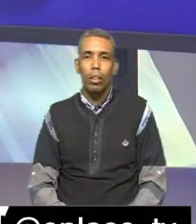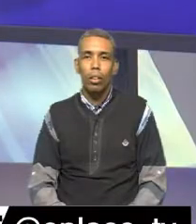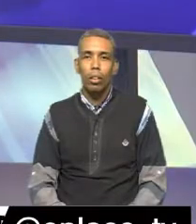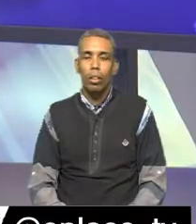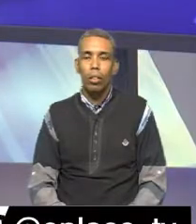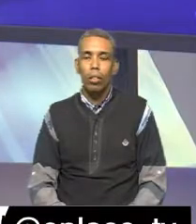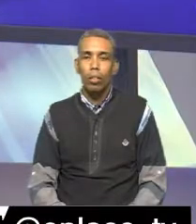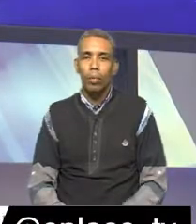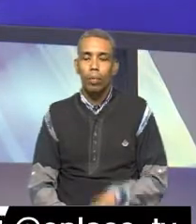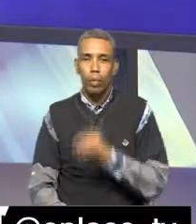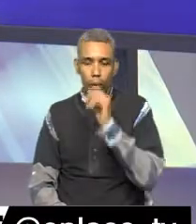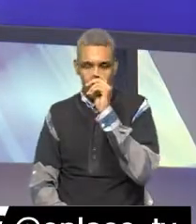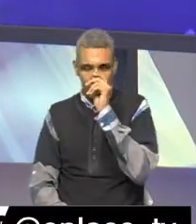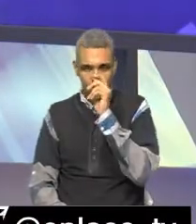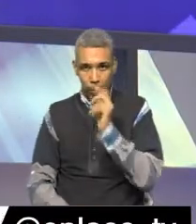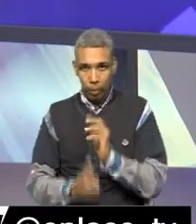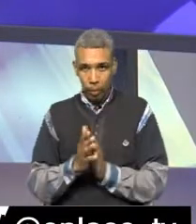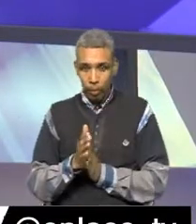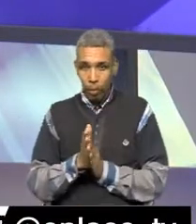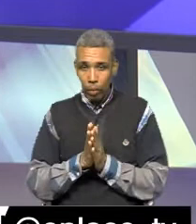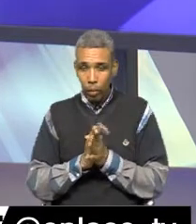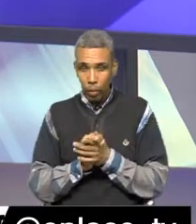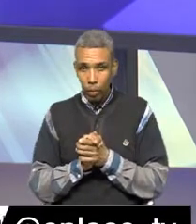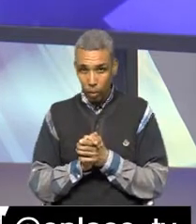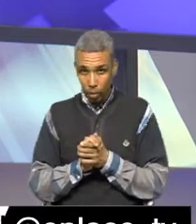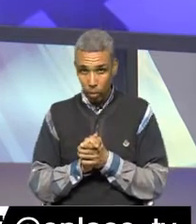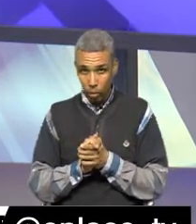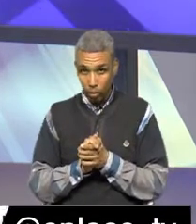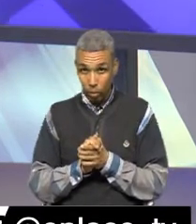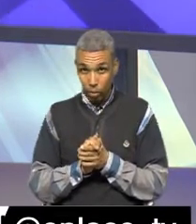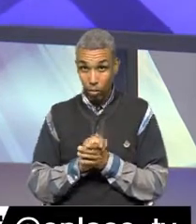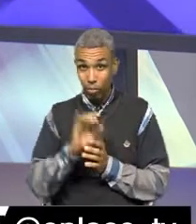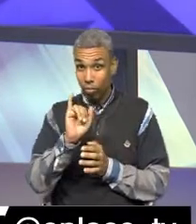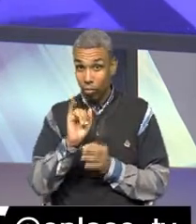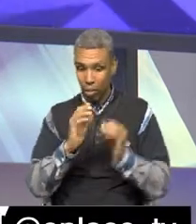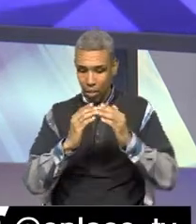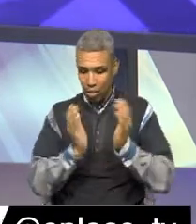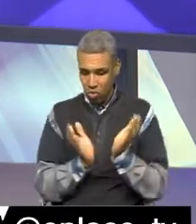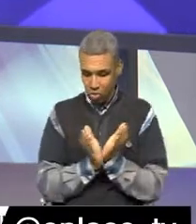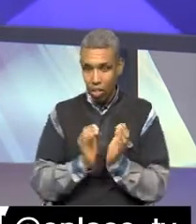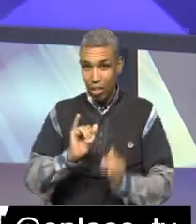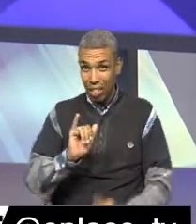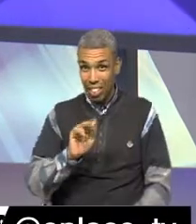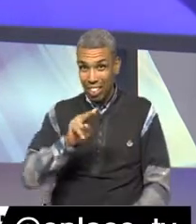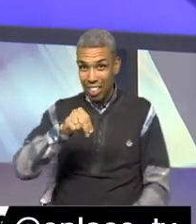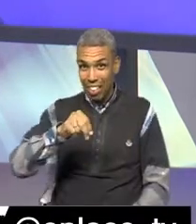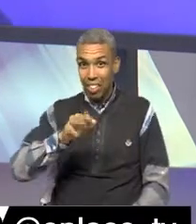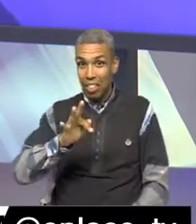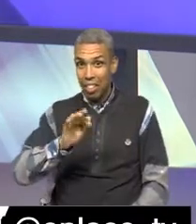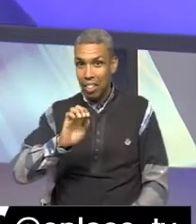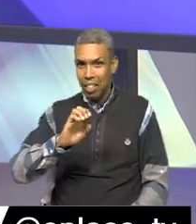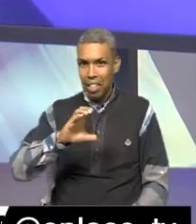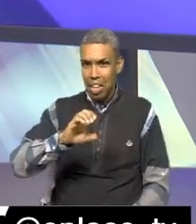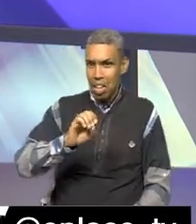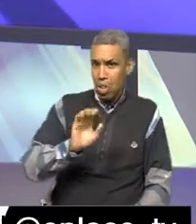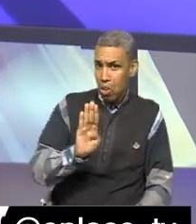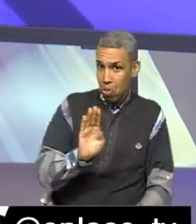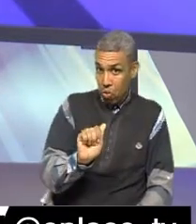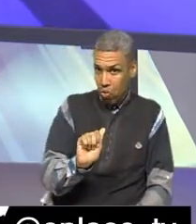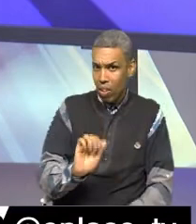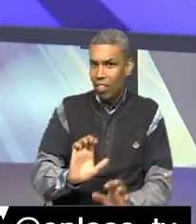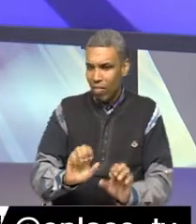Las directivas del Instituto Técnico de Comunicaciones de Barranca Bermeja, Intecoba, anunciaron que aunque ya iniciaron clases, aún el proceso de matrícula sigue